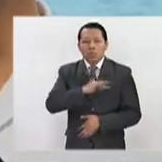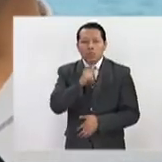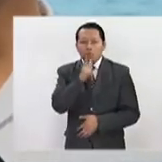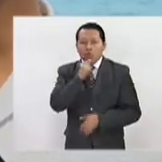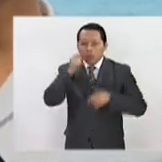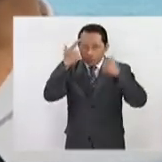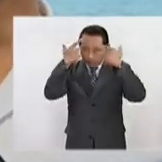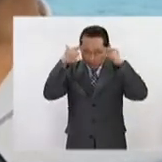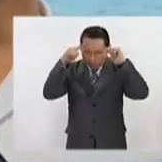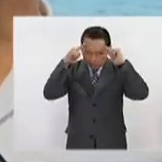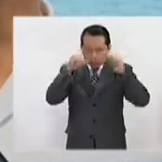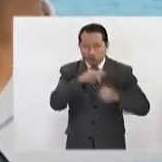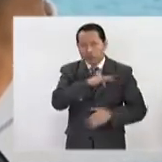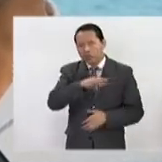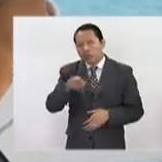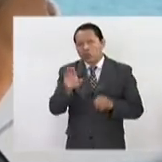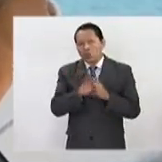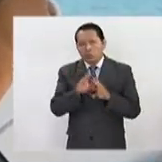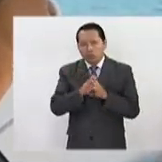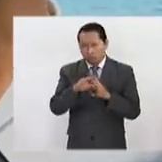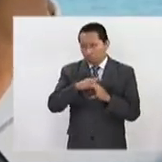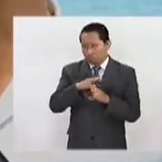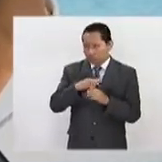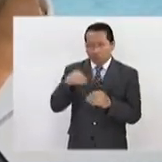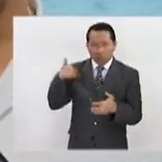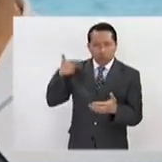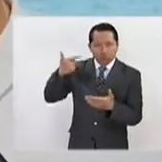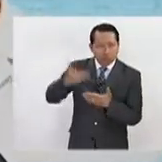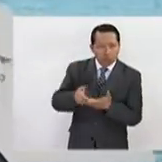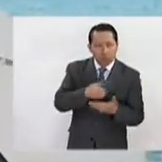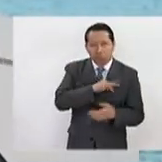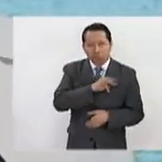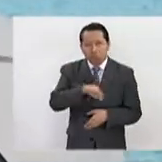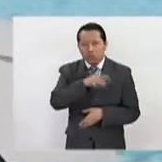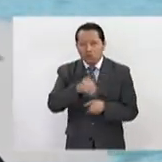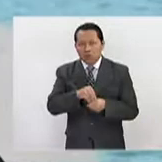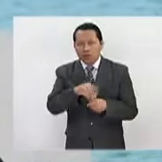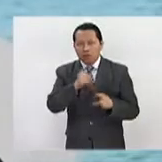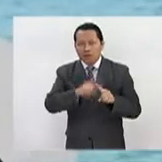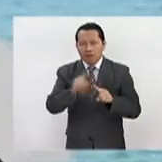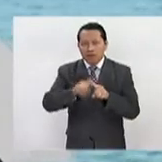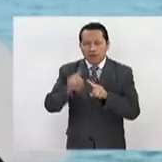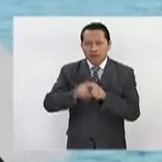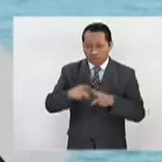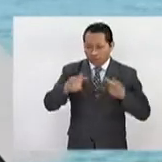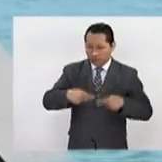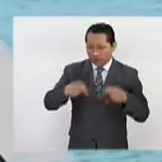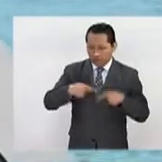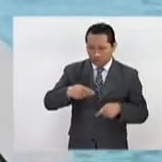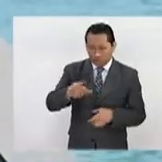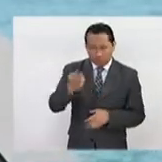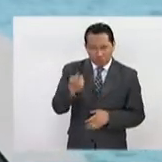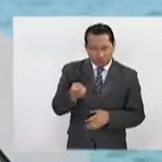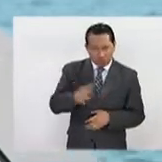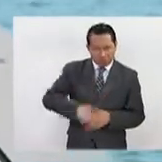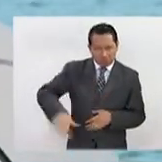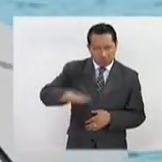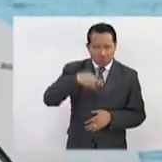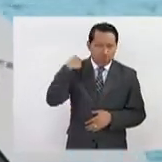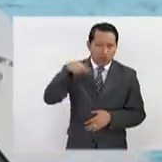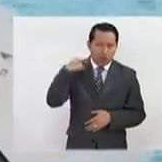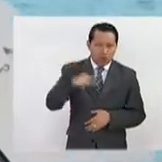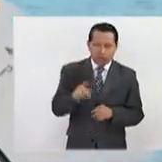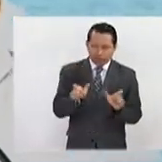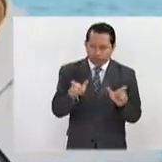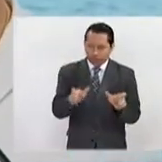naval, que han venido prestando labores de seguridad y de apoyo a la población para su seguridad aquí en